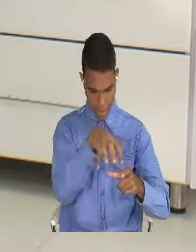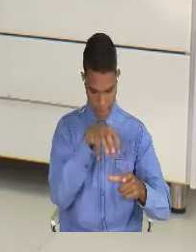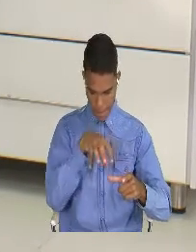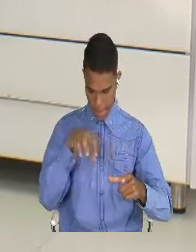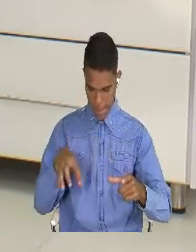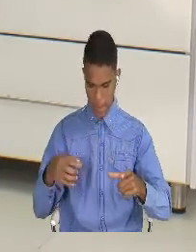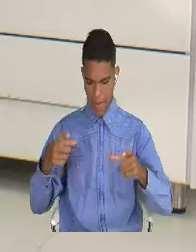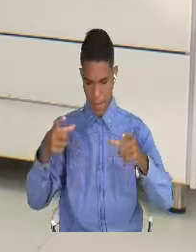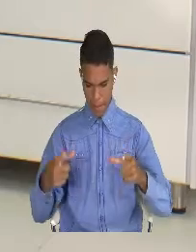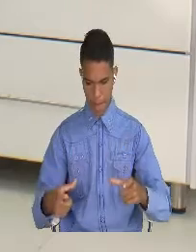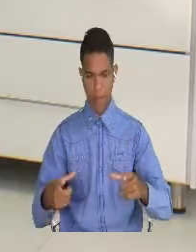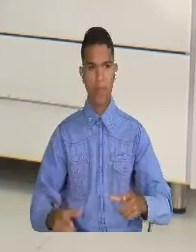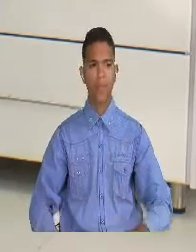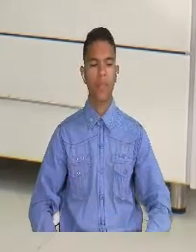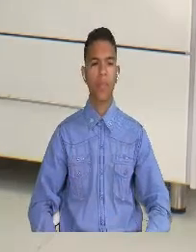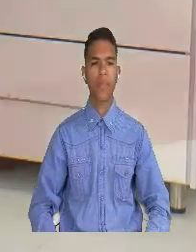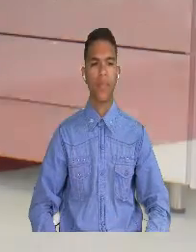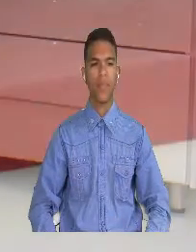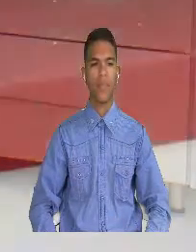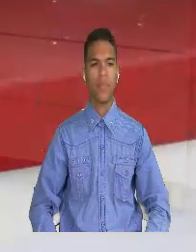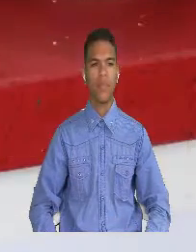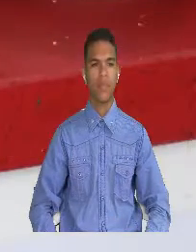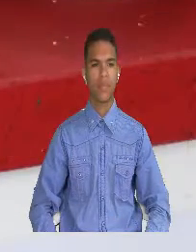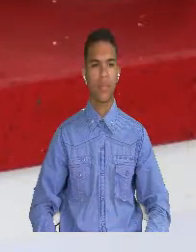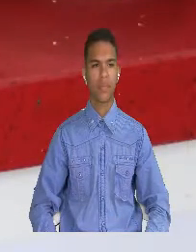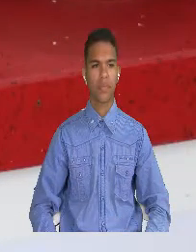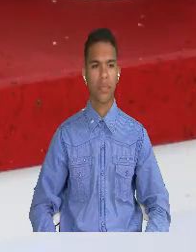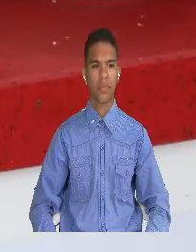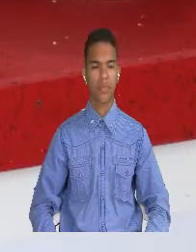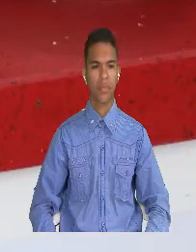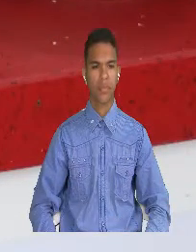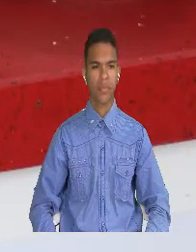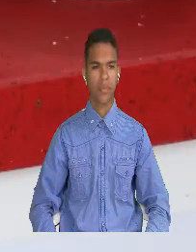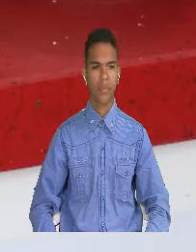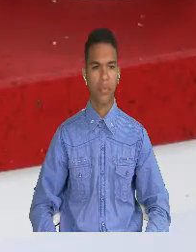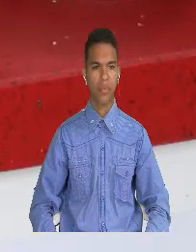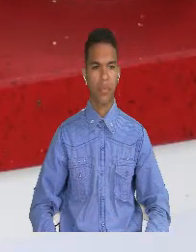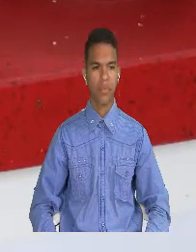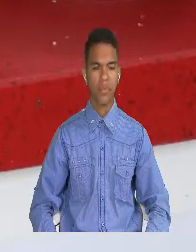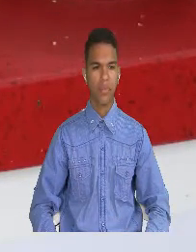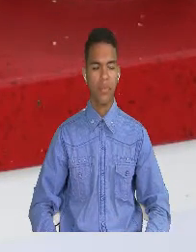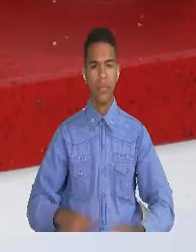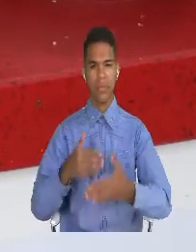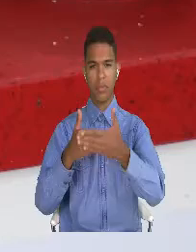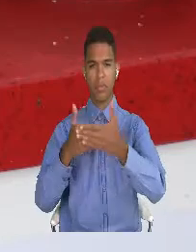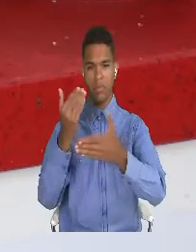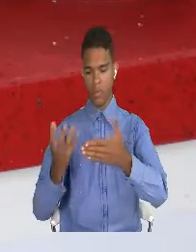un puré ya prelisto. Entonces, este puré vamos a empezar a hacer nuestro montaje,